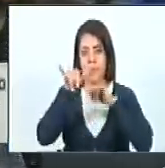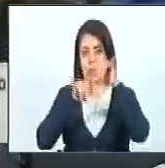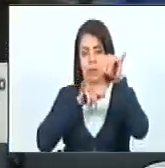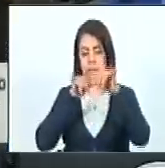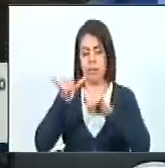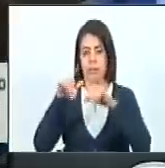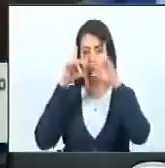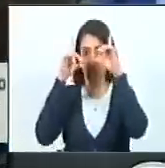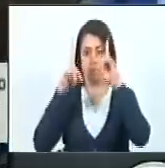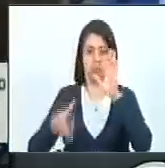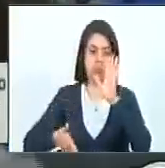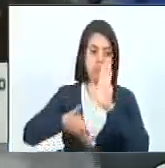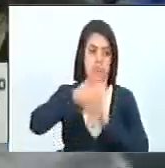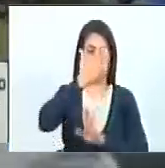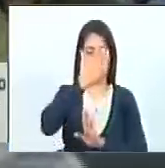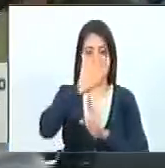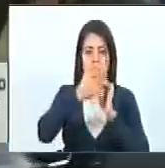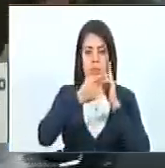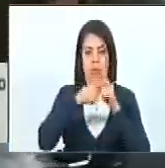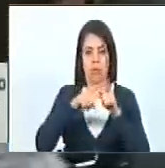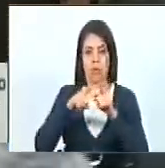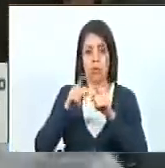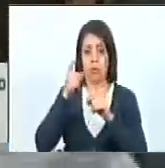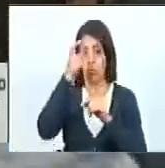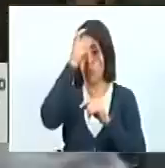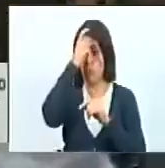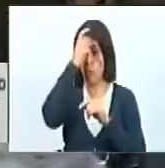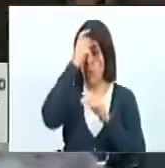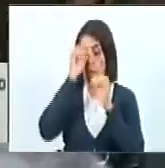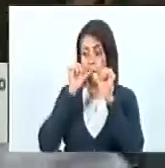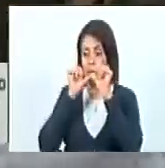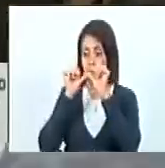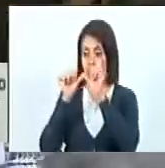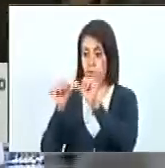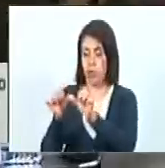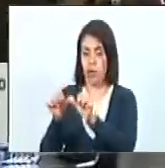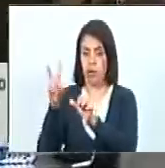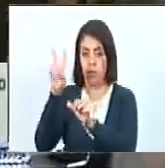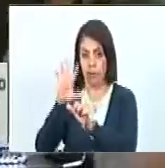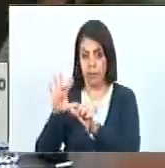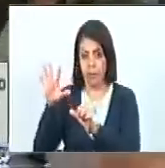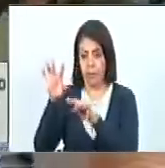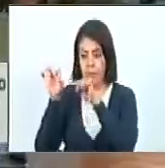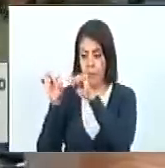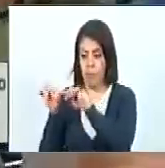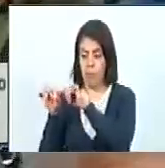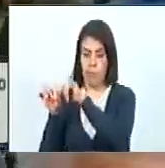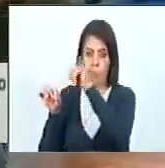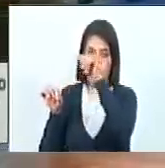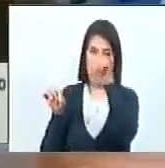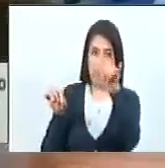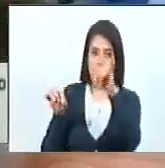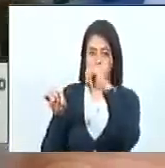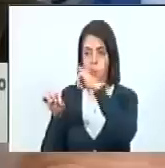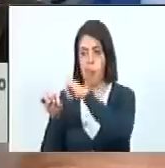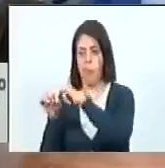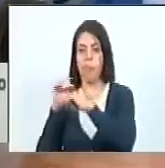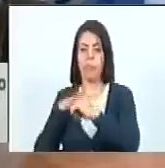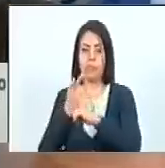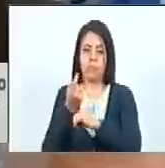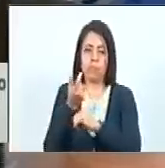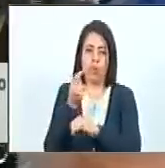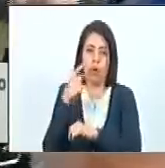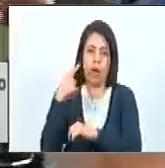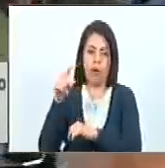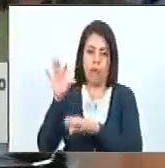decidieron irse de Venezuela, se mantuvo la línea aérea turca como una de las pocas alternativas que